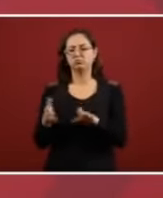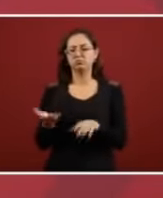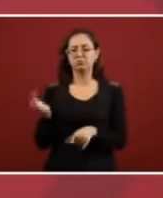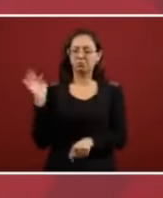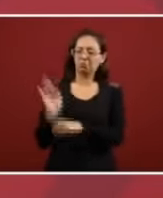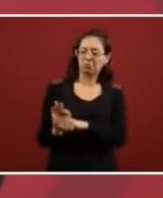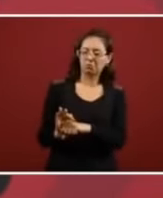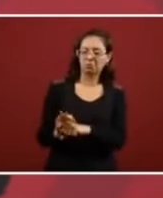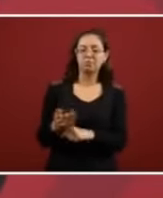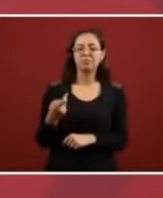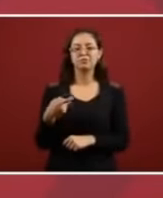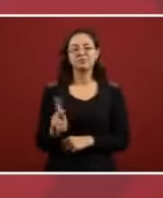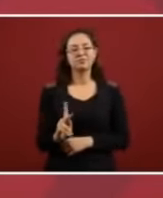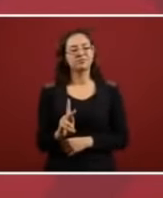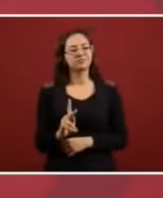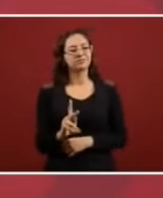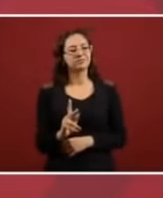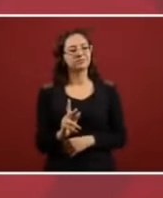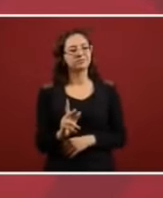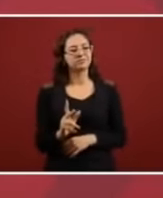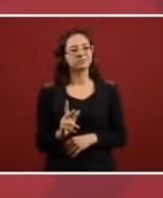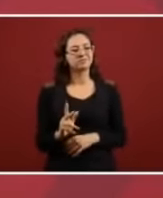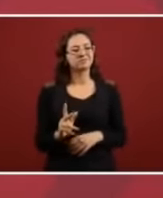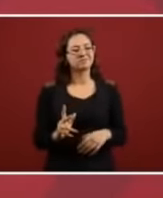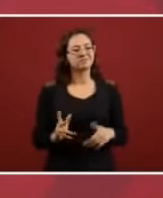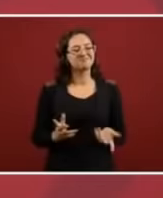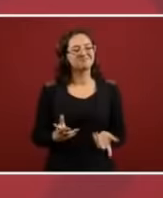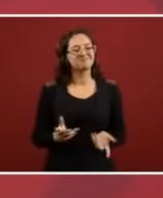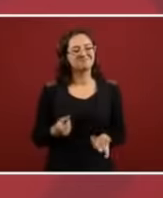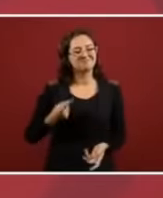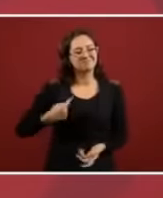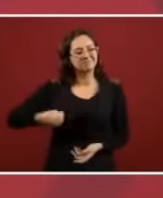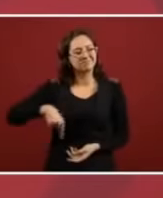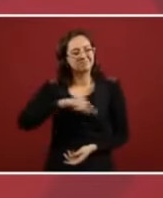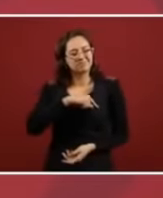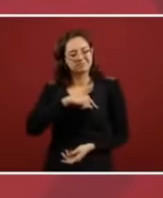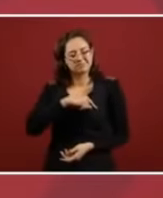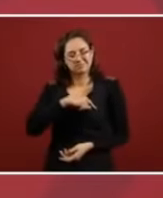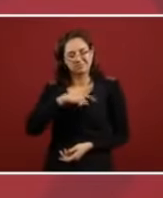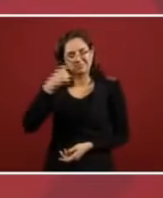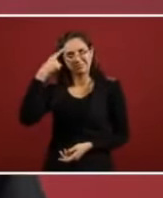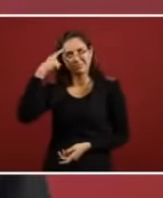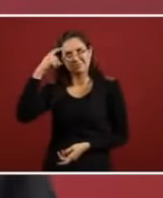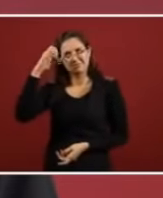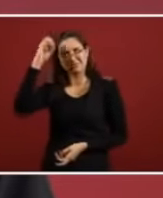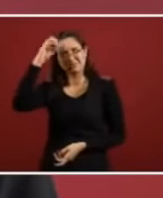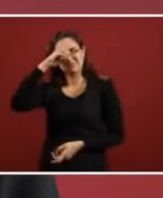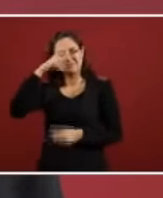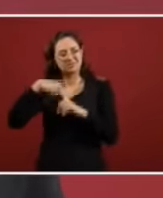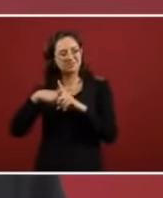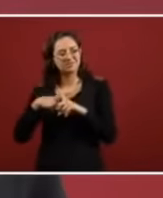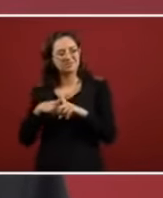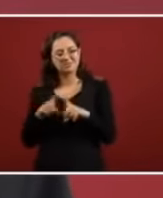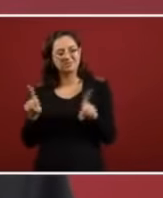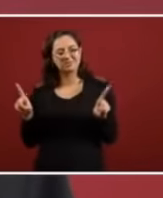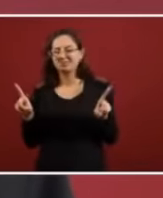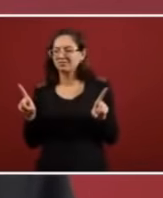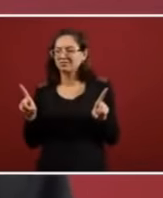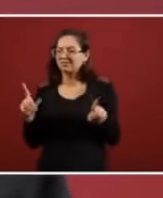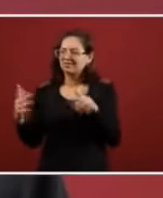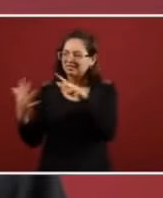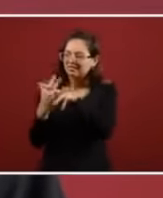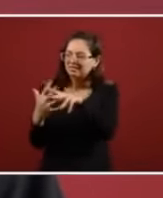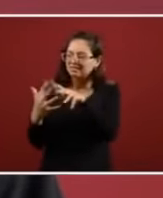pero nosotros tenemos una visión distinta nosotros pensamos que lo más importante es la